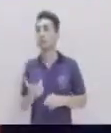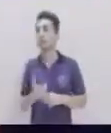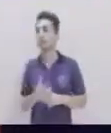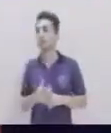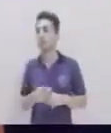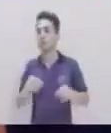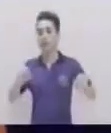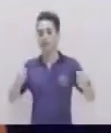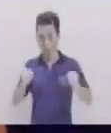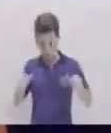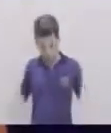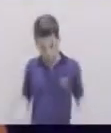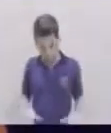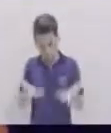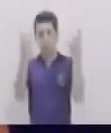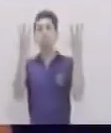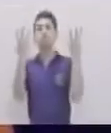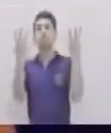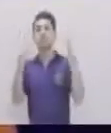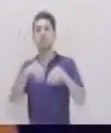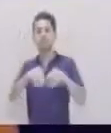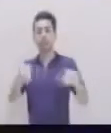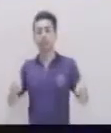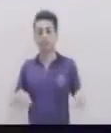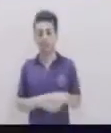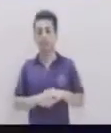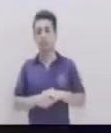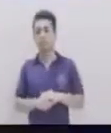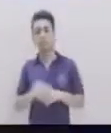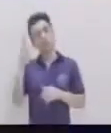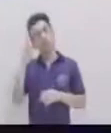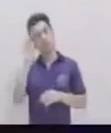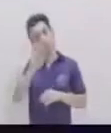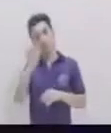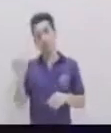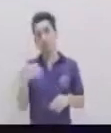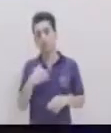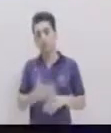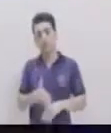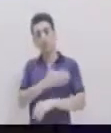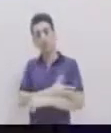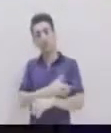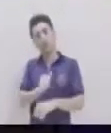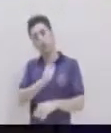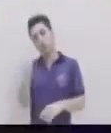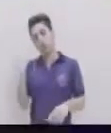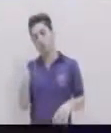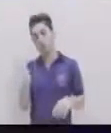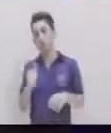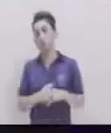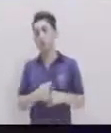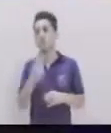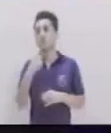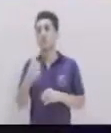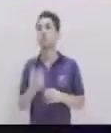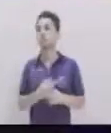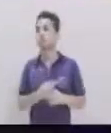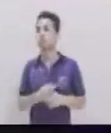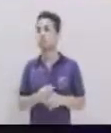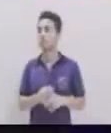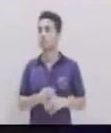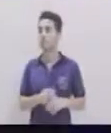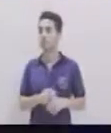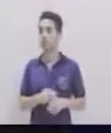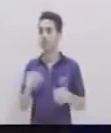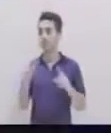habla sobre la creación de la Tierra. Les recuerdo que hemos aprendido en otras oportunidades